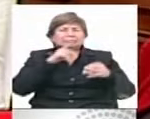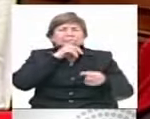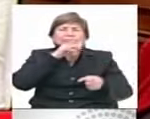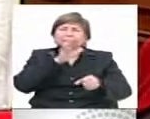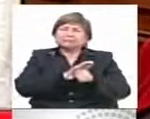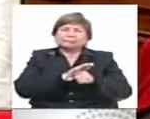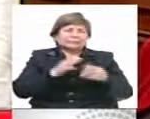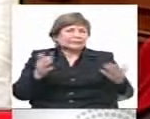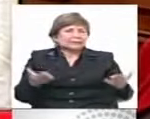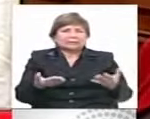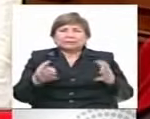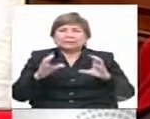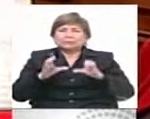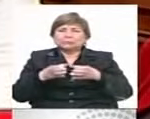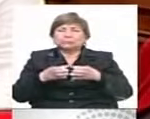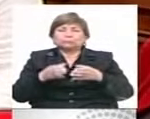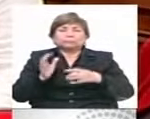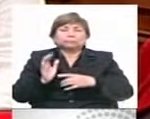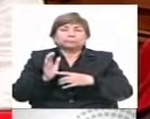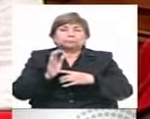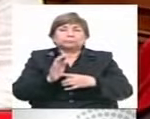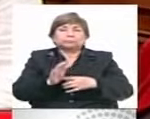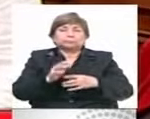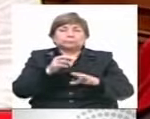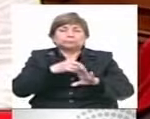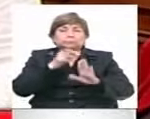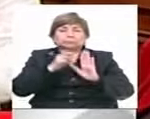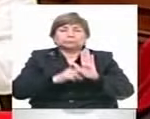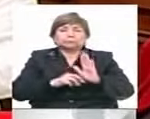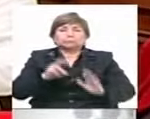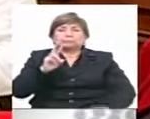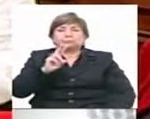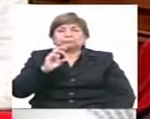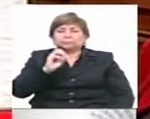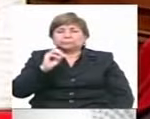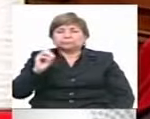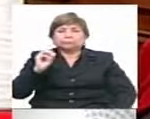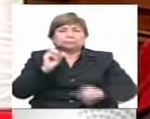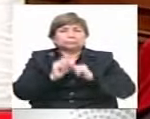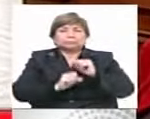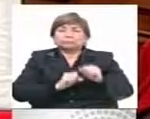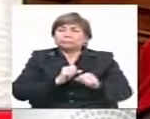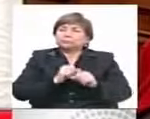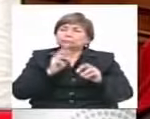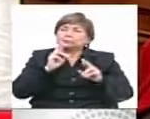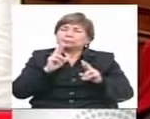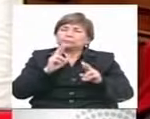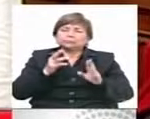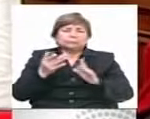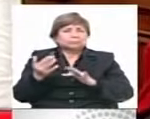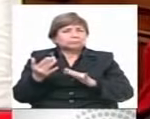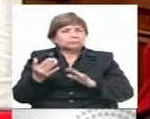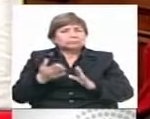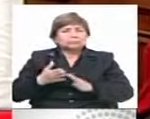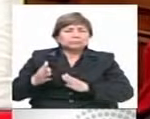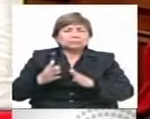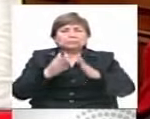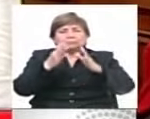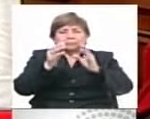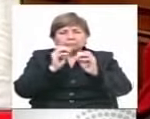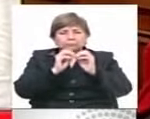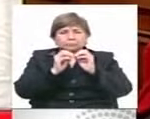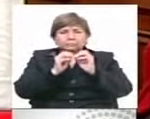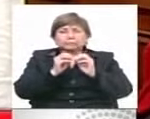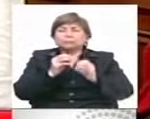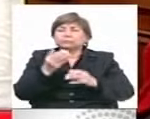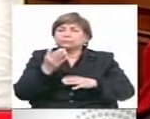este Congreso cuando se presentó el Plan de Bicentenario. Esperamos que sea la ruta en la cual se ratifique el